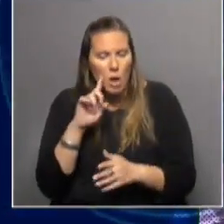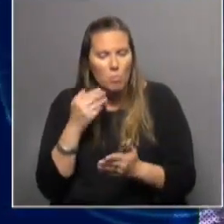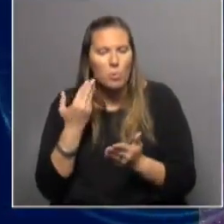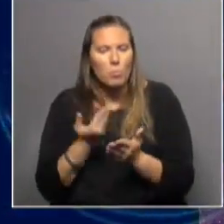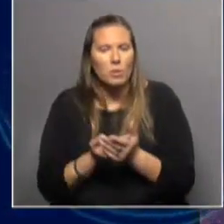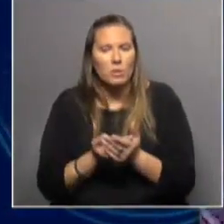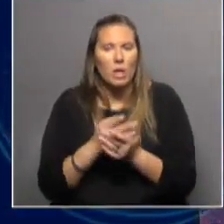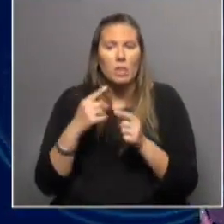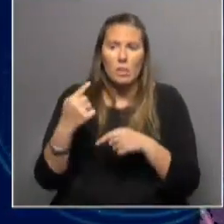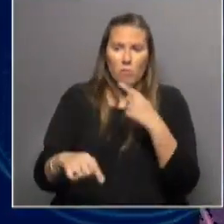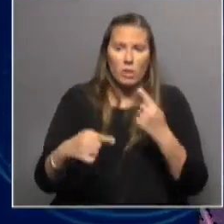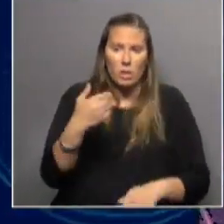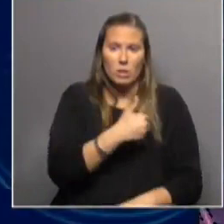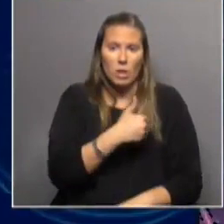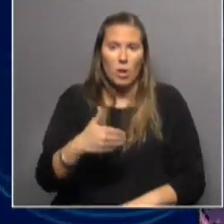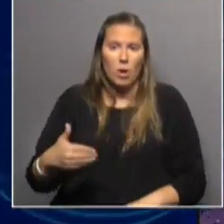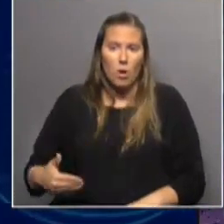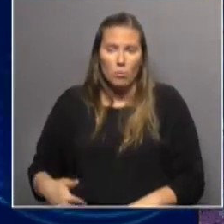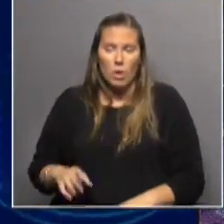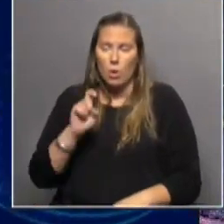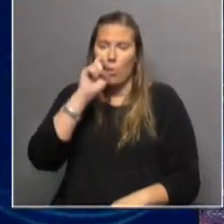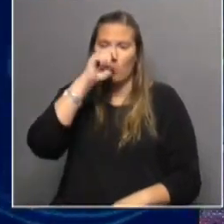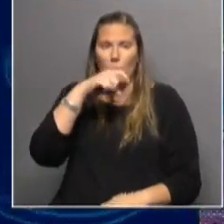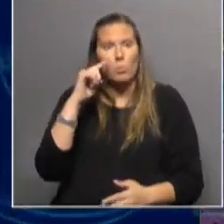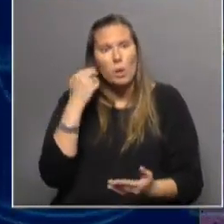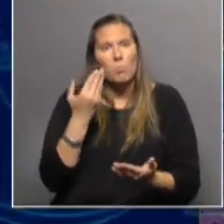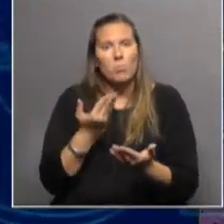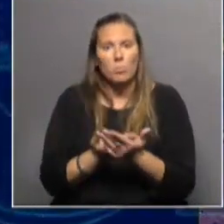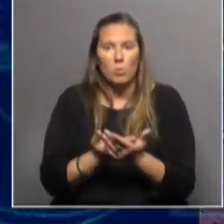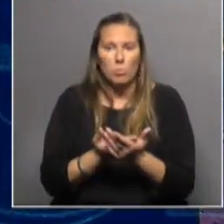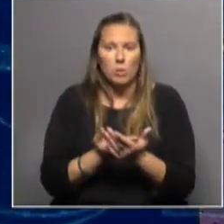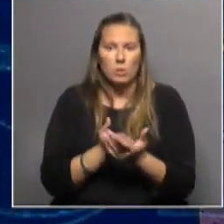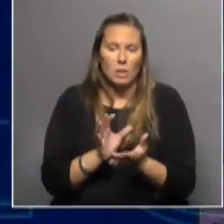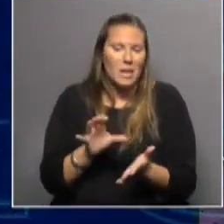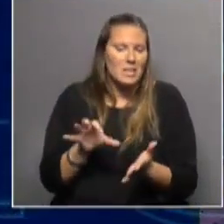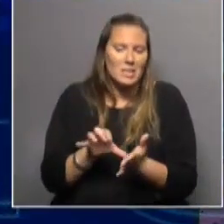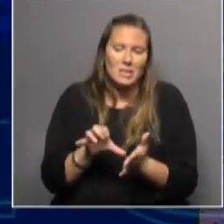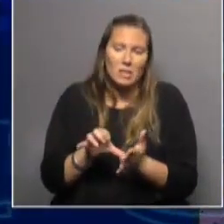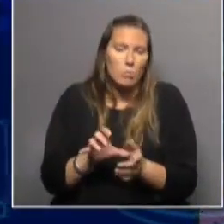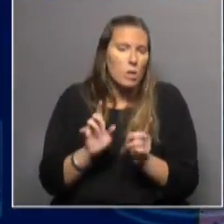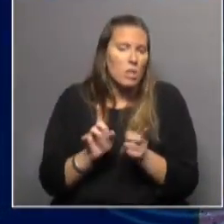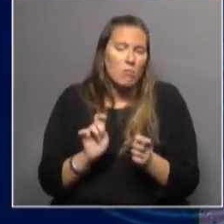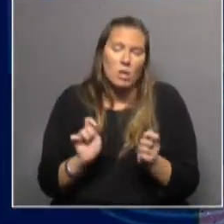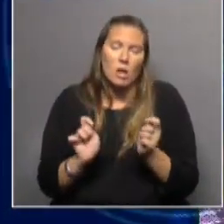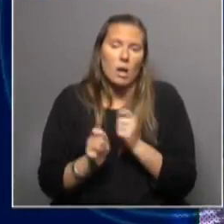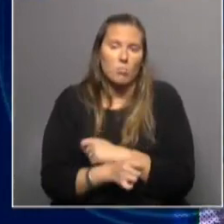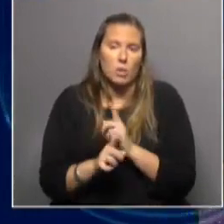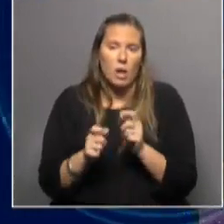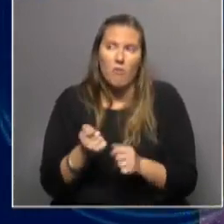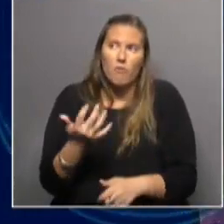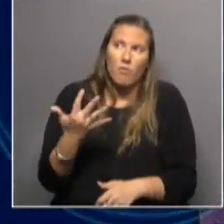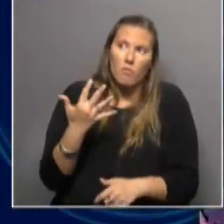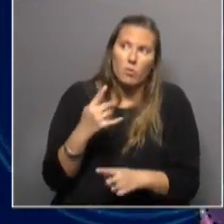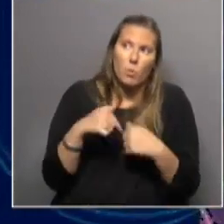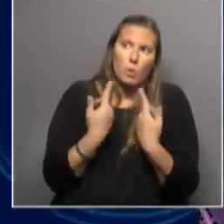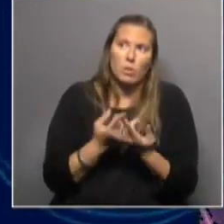desde los distintos gobiernos de Montevideo como una propuesta sistémica donde lo que tenemos que cambiar son nuestros valores